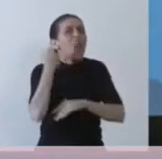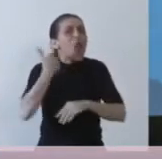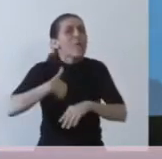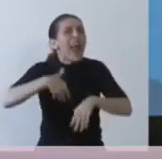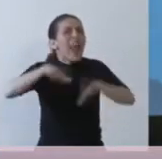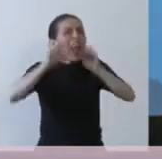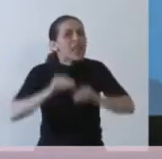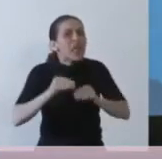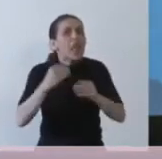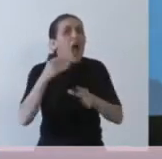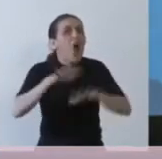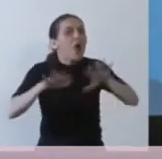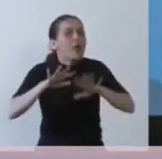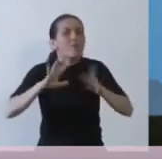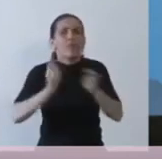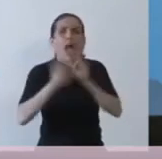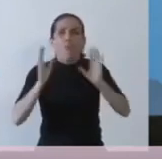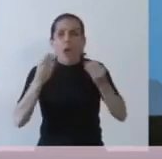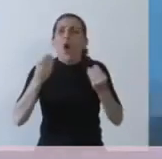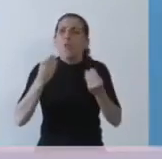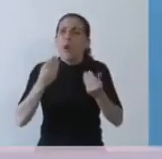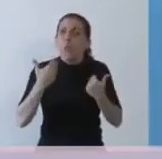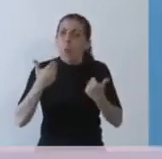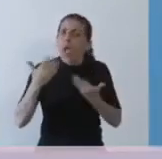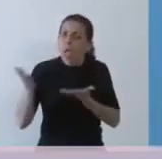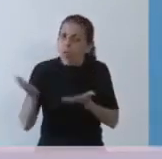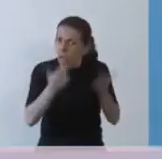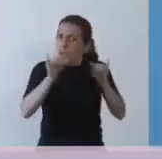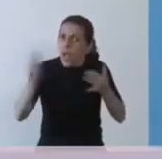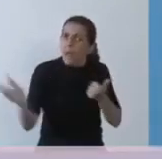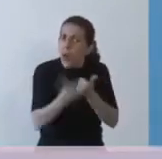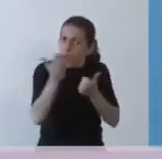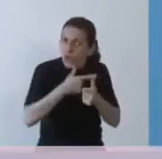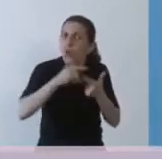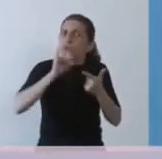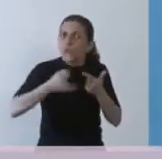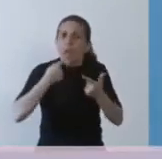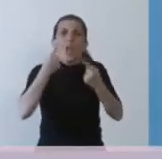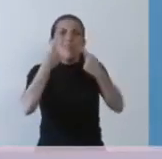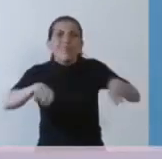garantizando justamente que se va a poder producir que va a poder haber trabajo y que va a haber